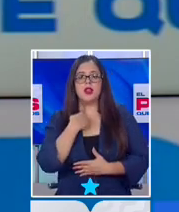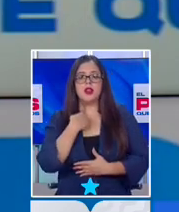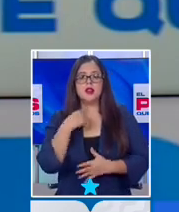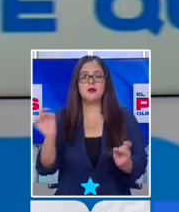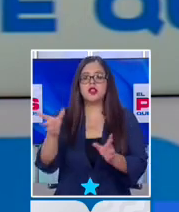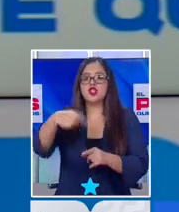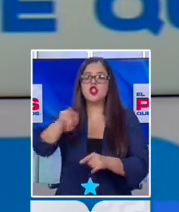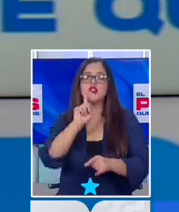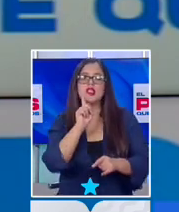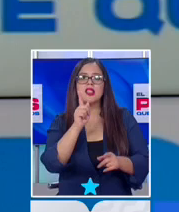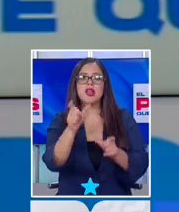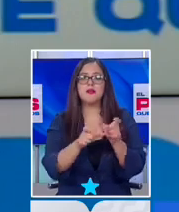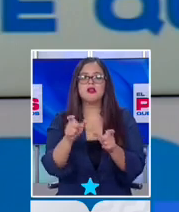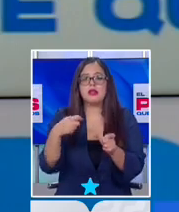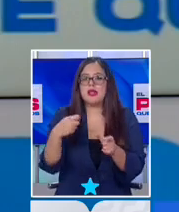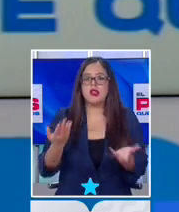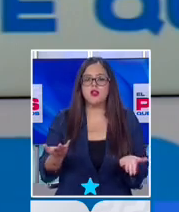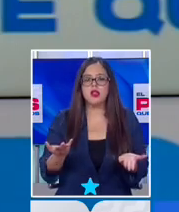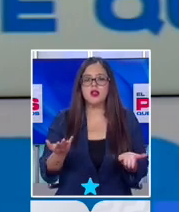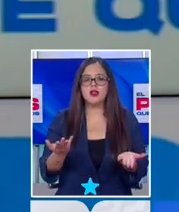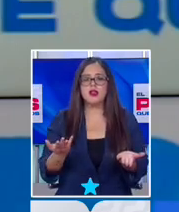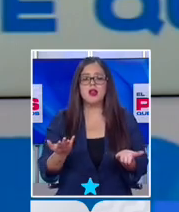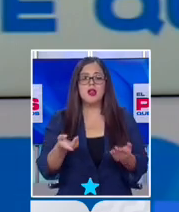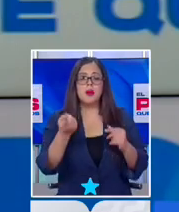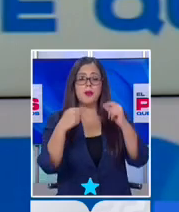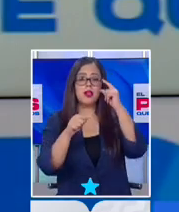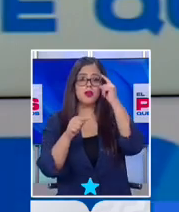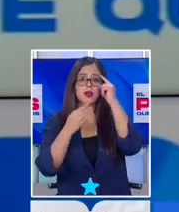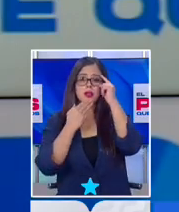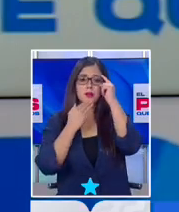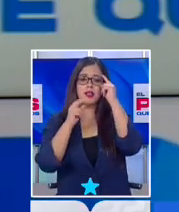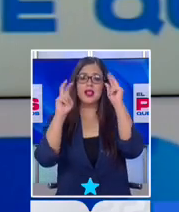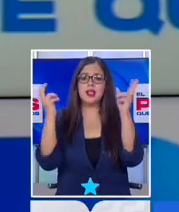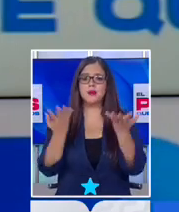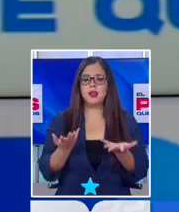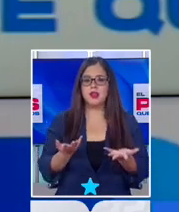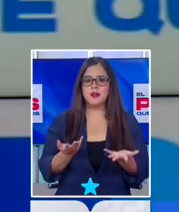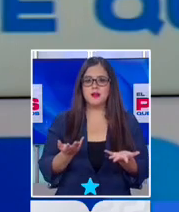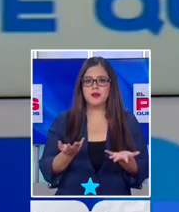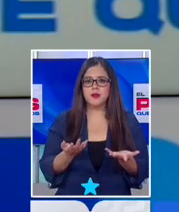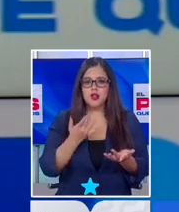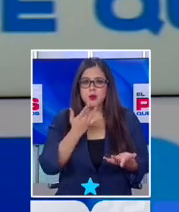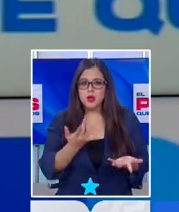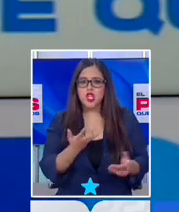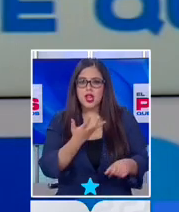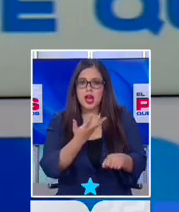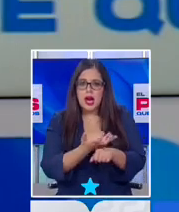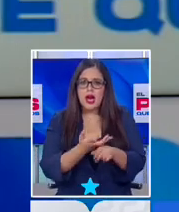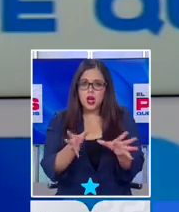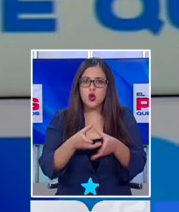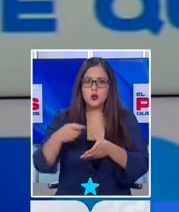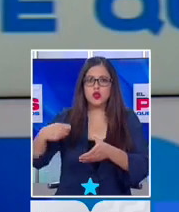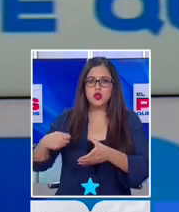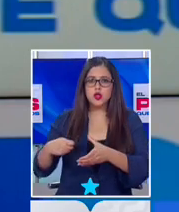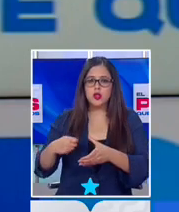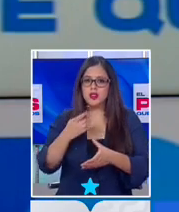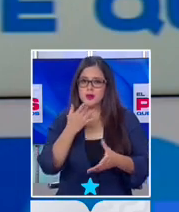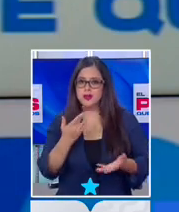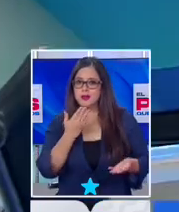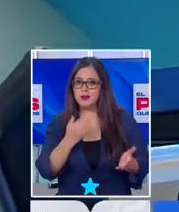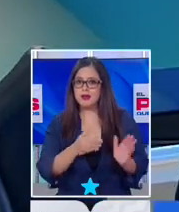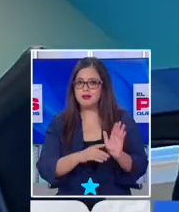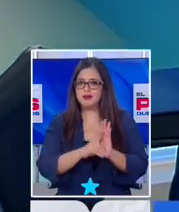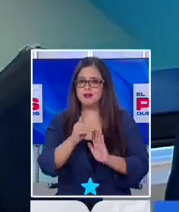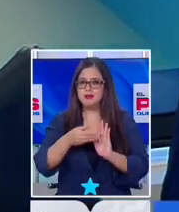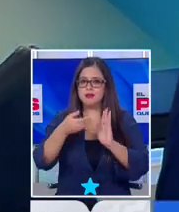senado que son los senadores pero había una mirada también bien desde el punto de vista de por qué existen el senado y por qué está pensado de ese